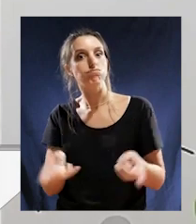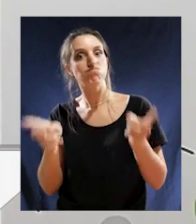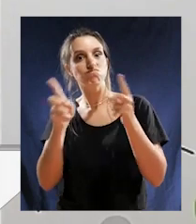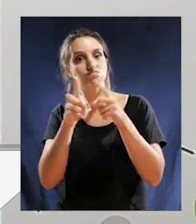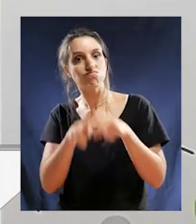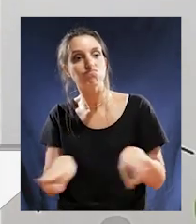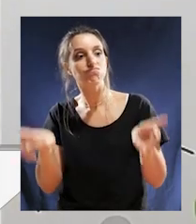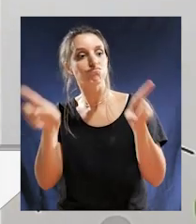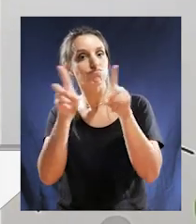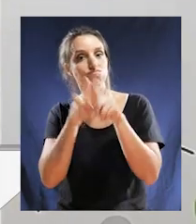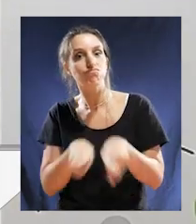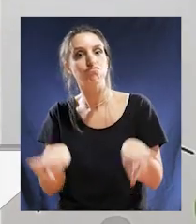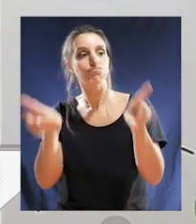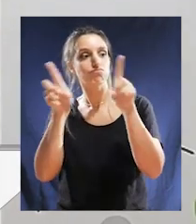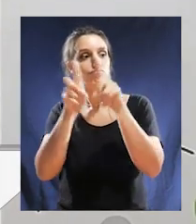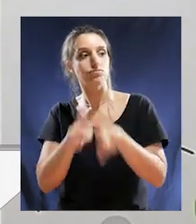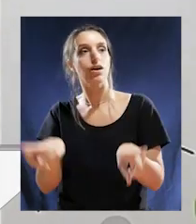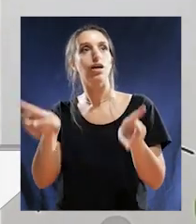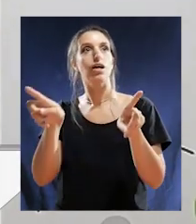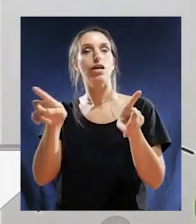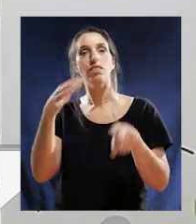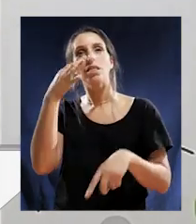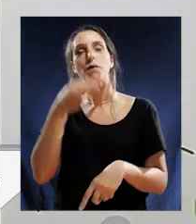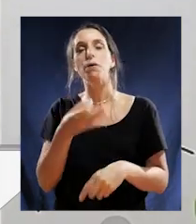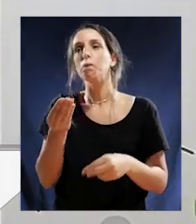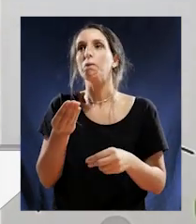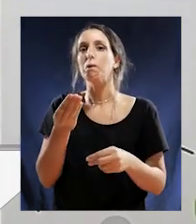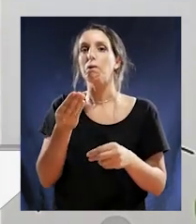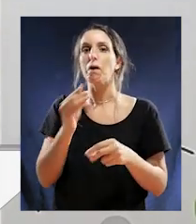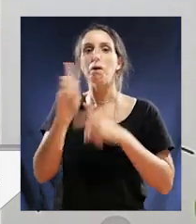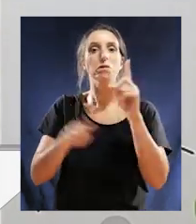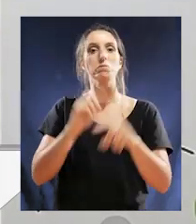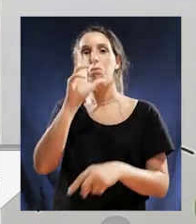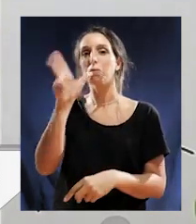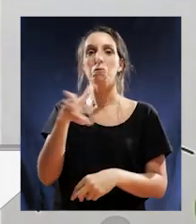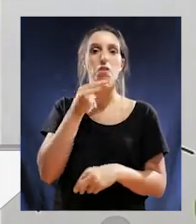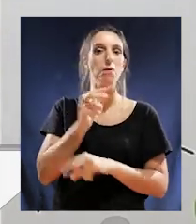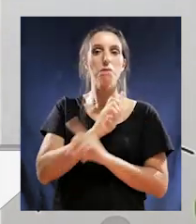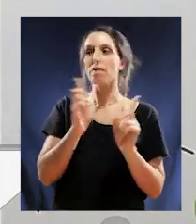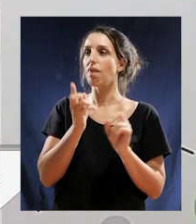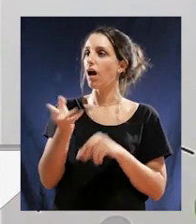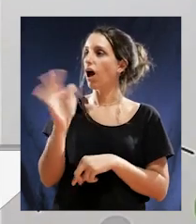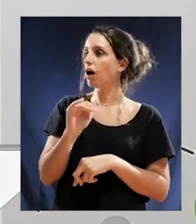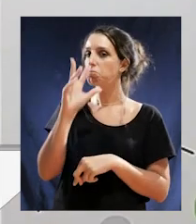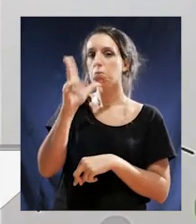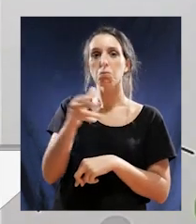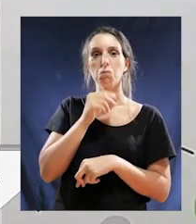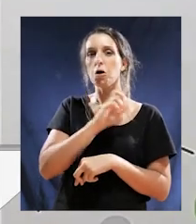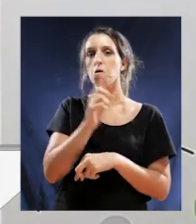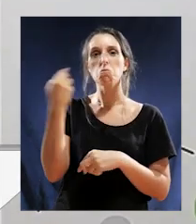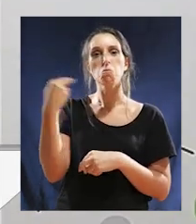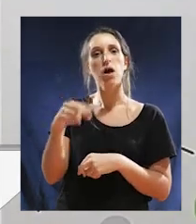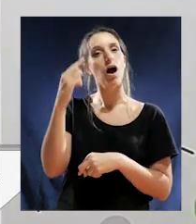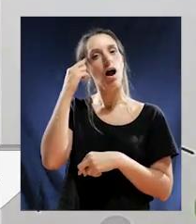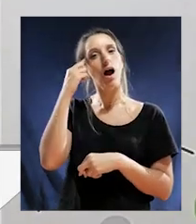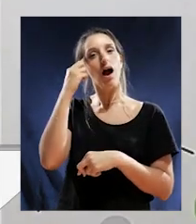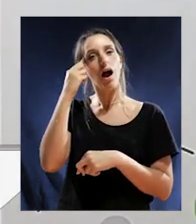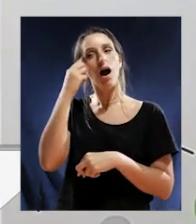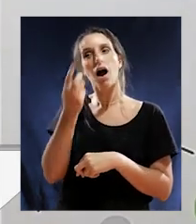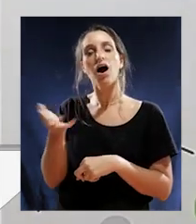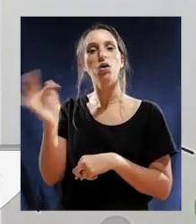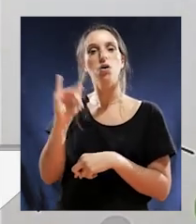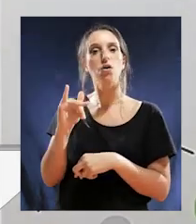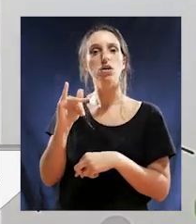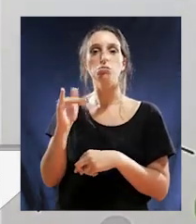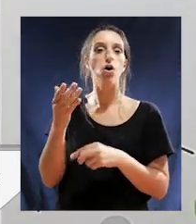vida cotidiana de que la verdad que se vuelve invisible se naturaliza y prácticamente no la pensamos y nos damos